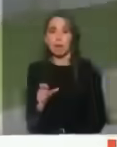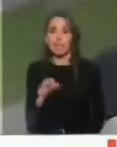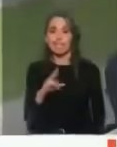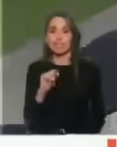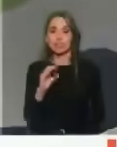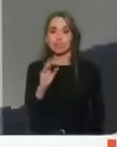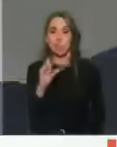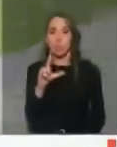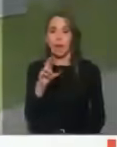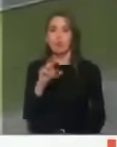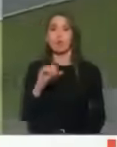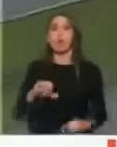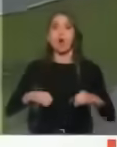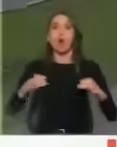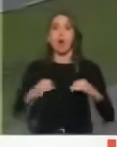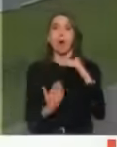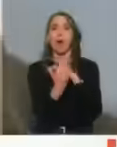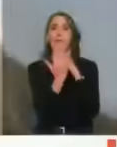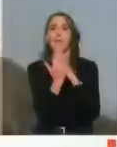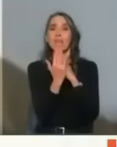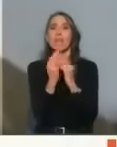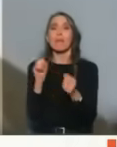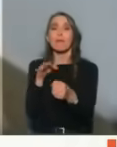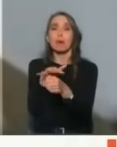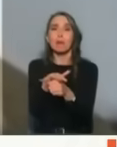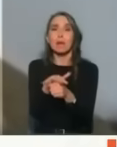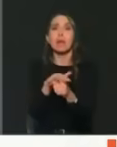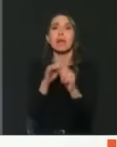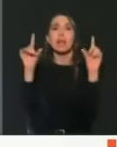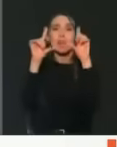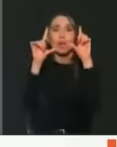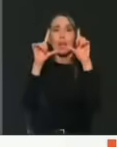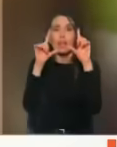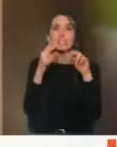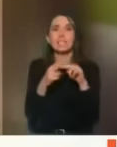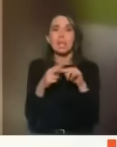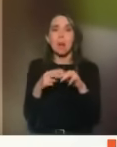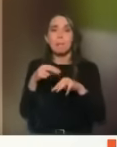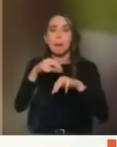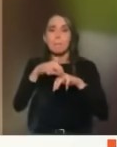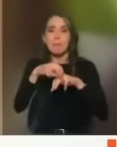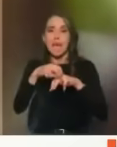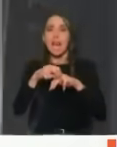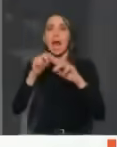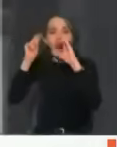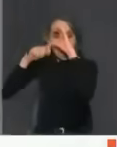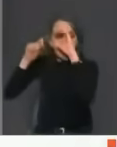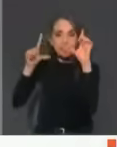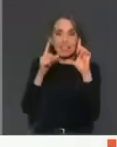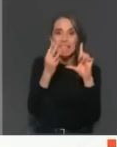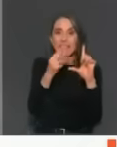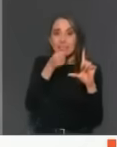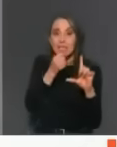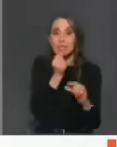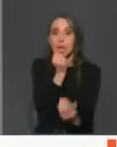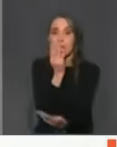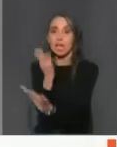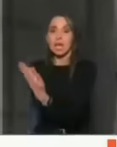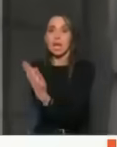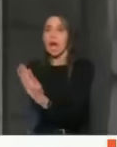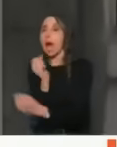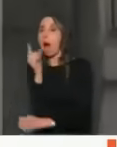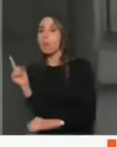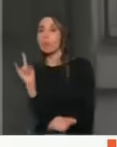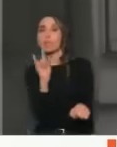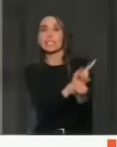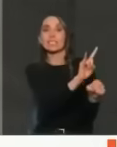joven influencer que se hizo famoso por el docu-reality Perla y, tal como reveló reportajes de Tele13, enfrenta una querella acusado de estafa por